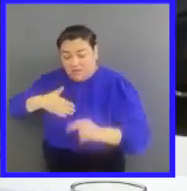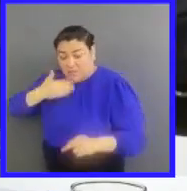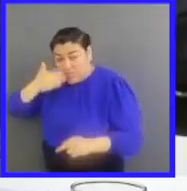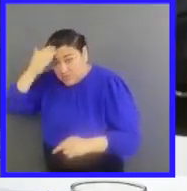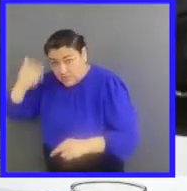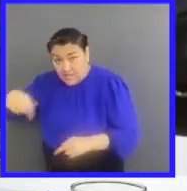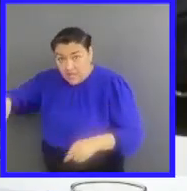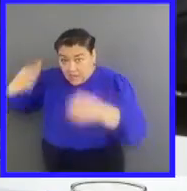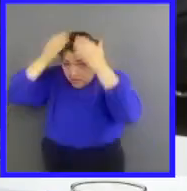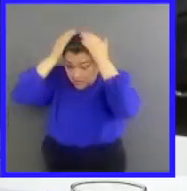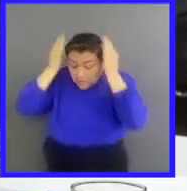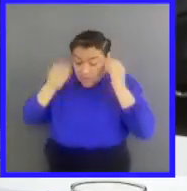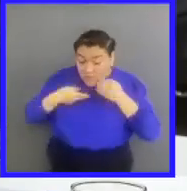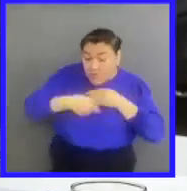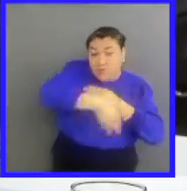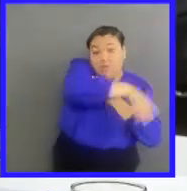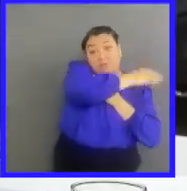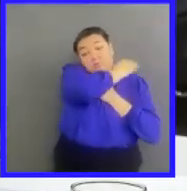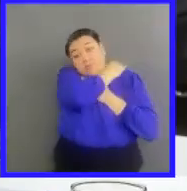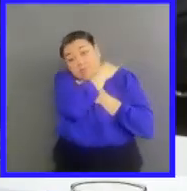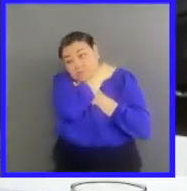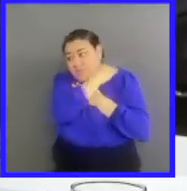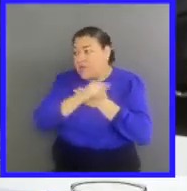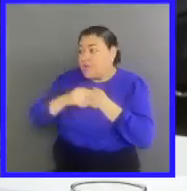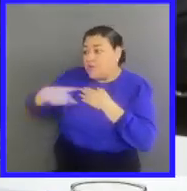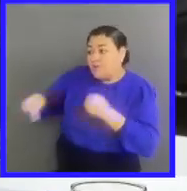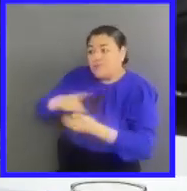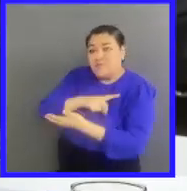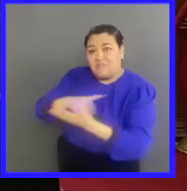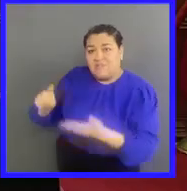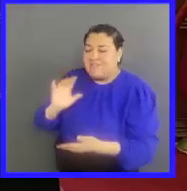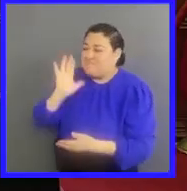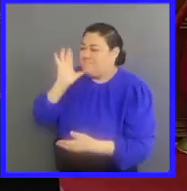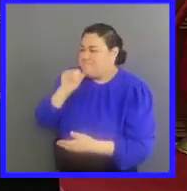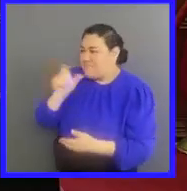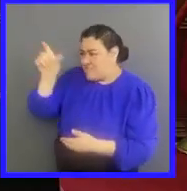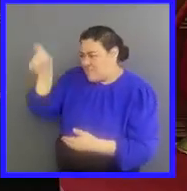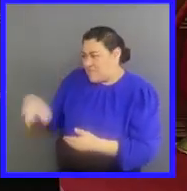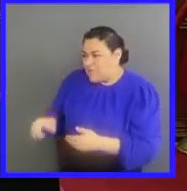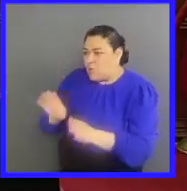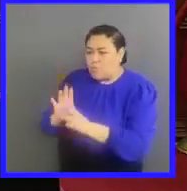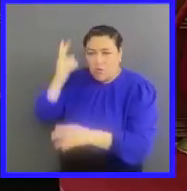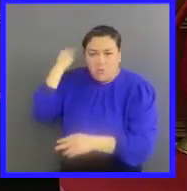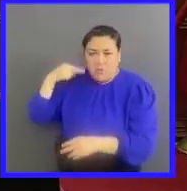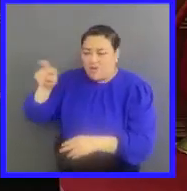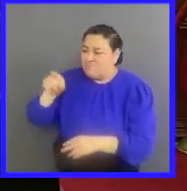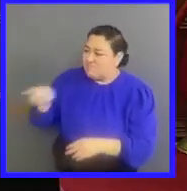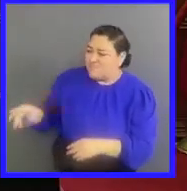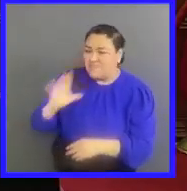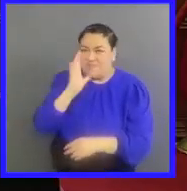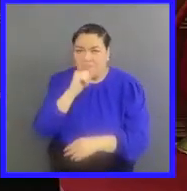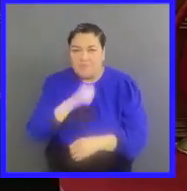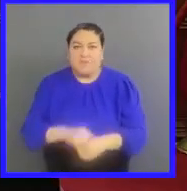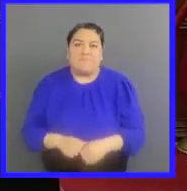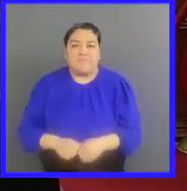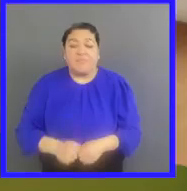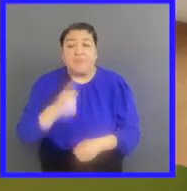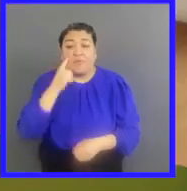trámite, limitando sus posibilidades de identificarse y viajar. Para Plural TV, Mario López